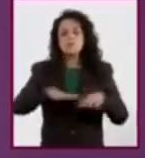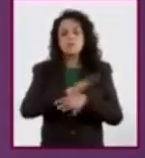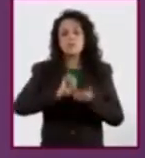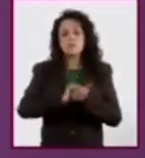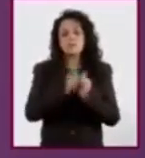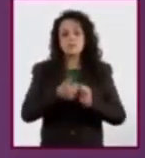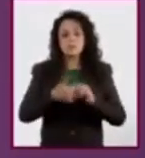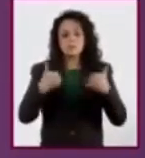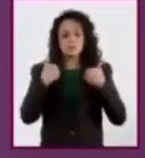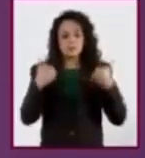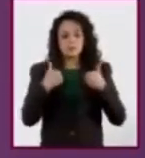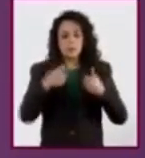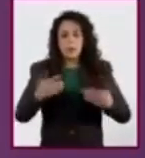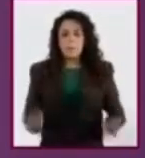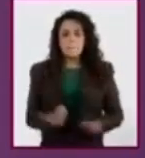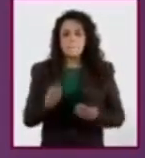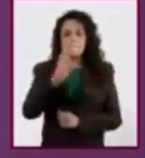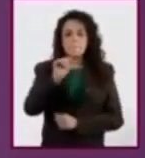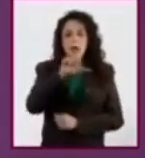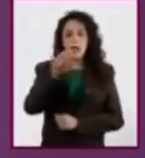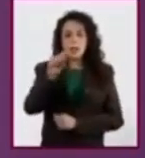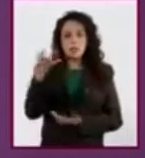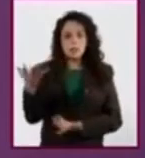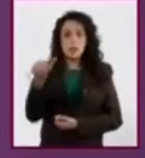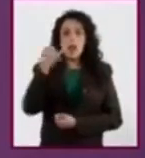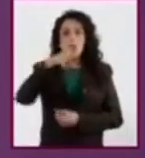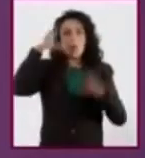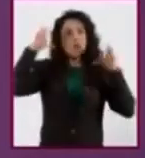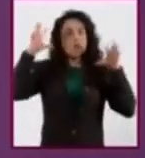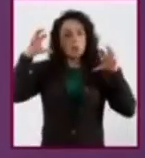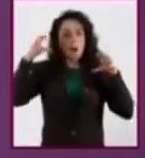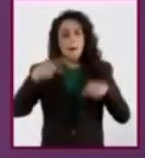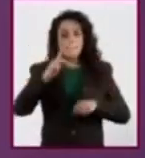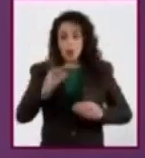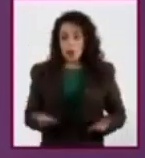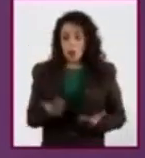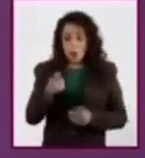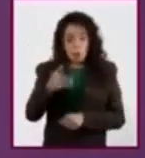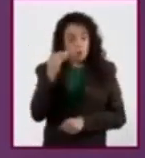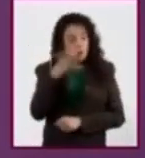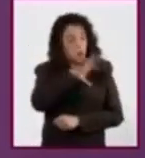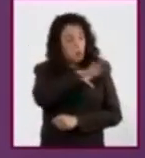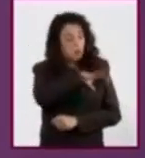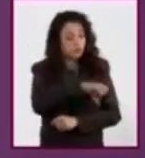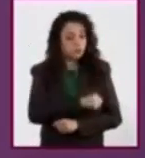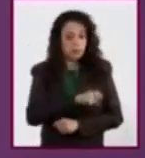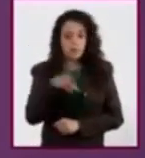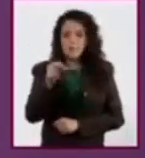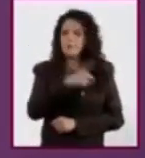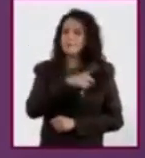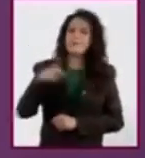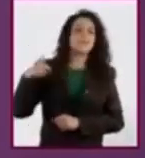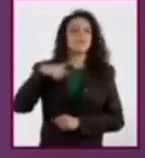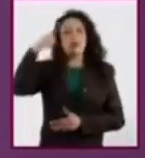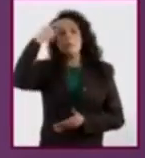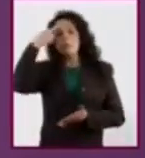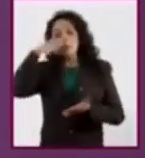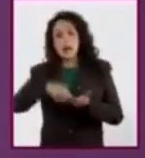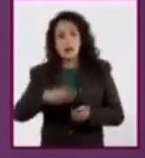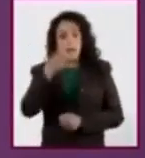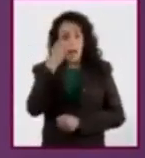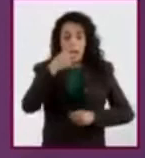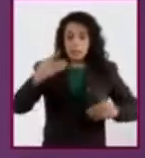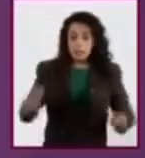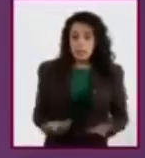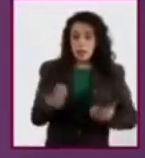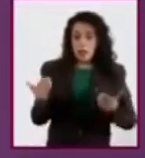sin las condiciones necesarias y bajo la lluvia. Pero como el ballet es su pasión, no se debe imponer la idea de que esa expresión